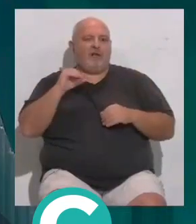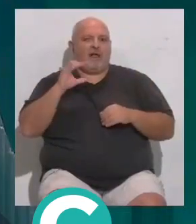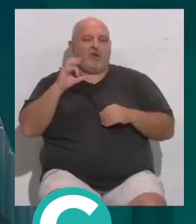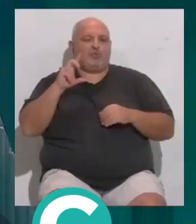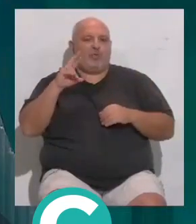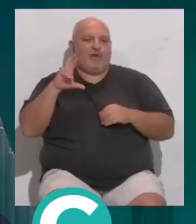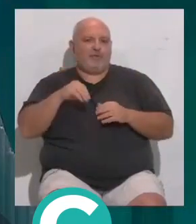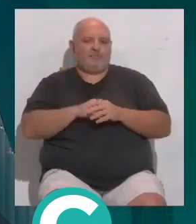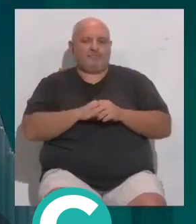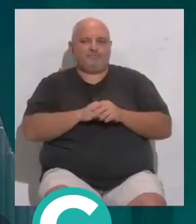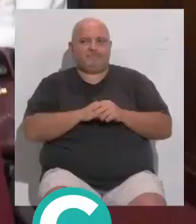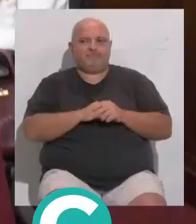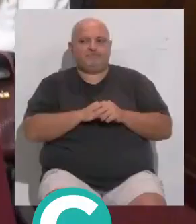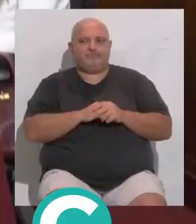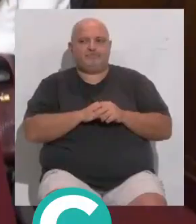Lucero.